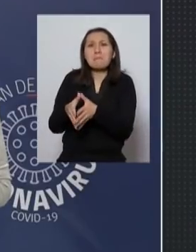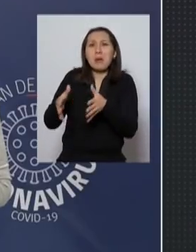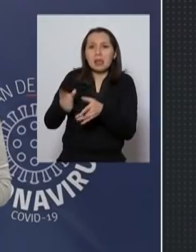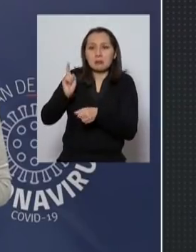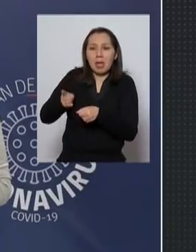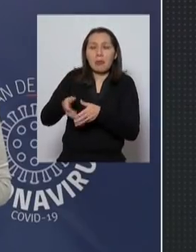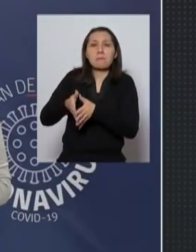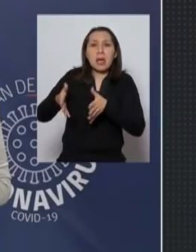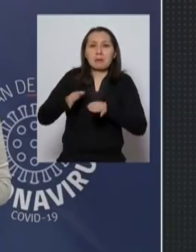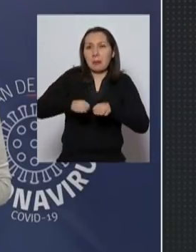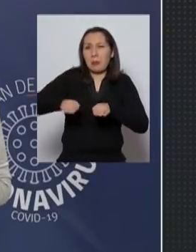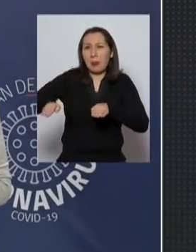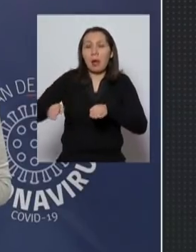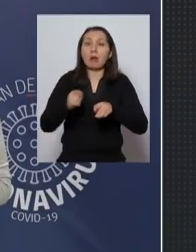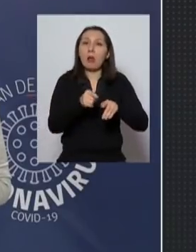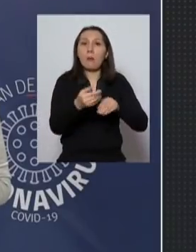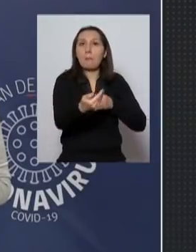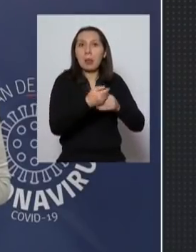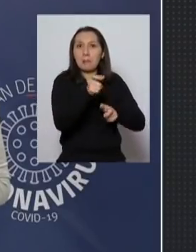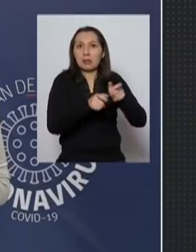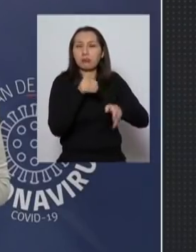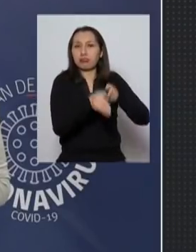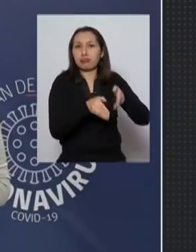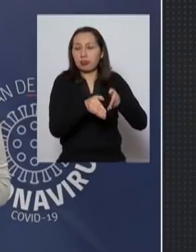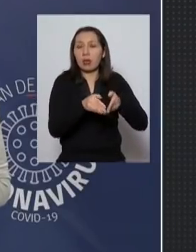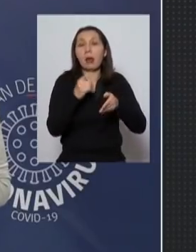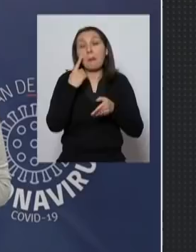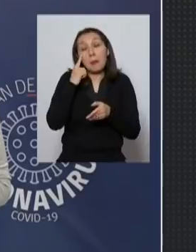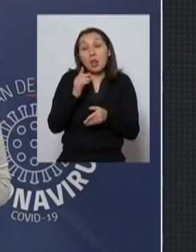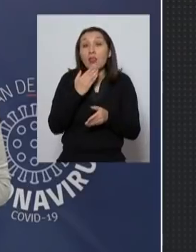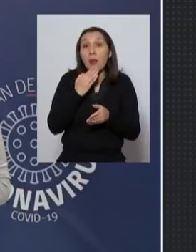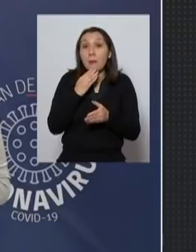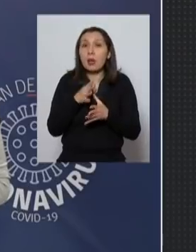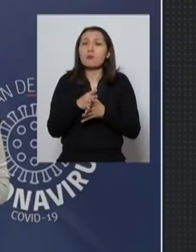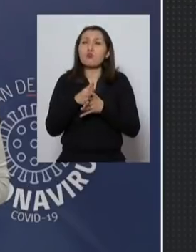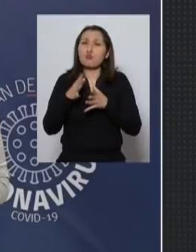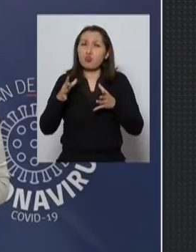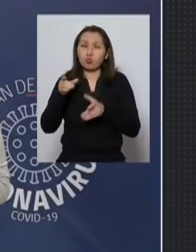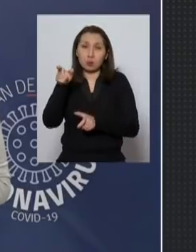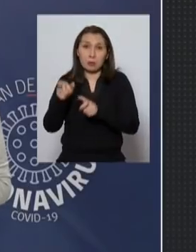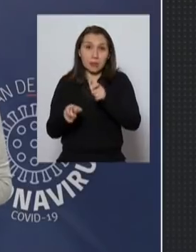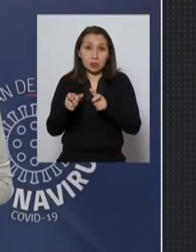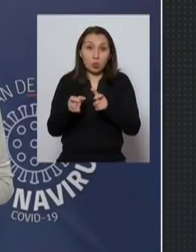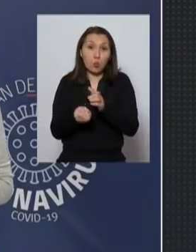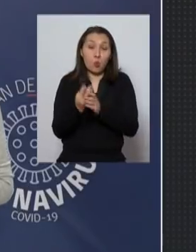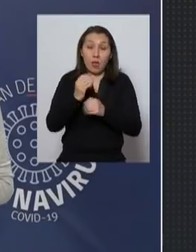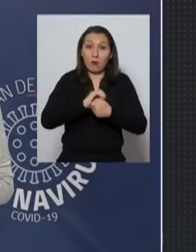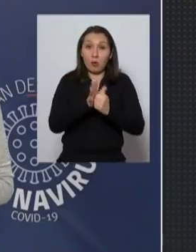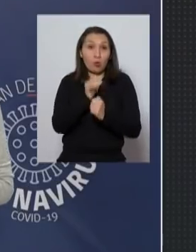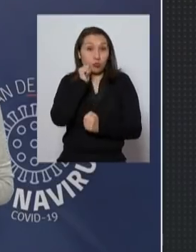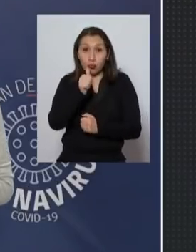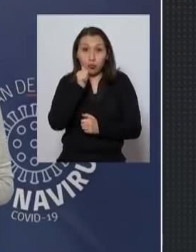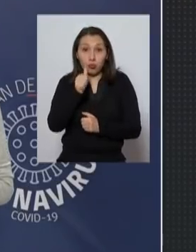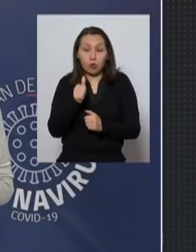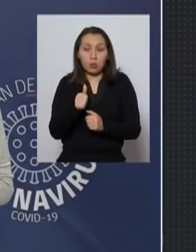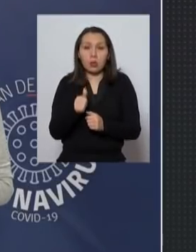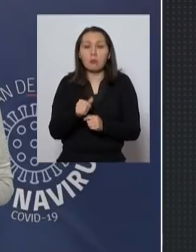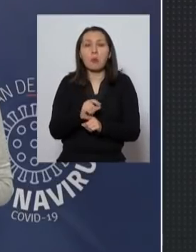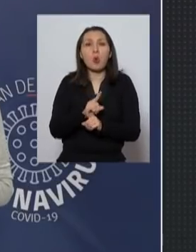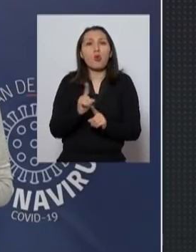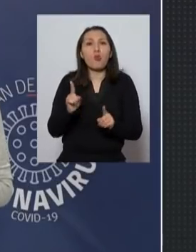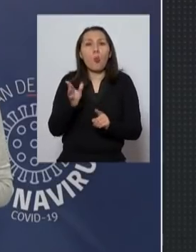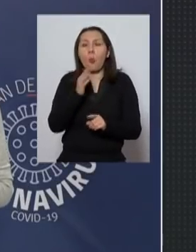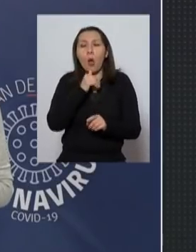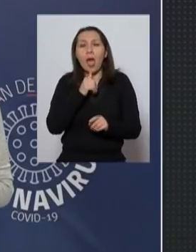significativo de la oferta, y nuestra proyección es que incluso con un volumen muy alto de nuevos contagios todos los días, no